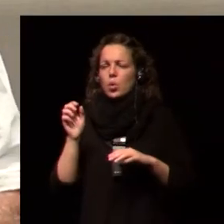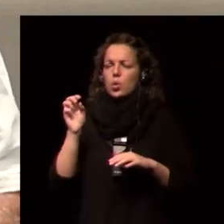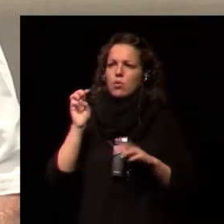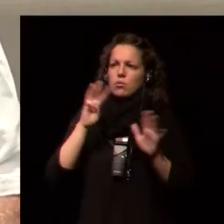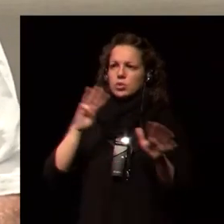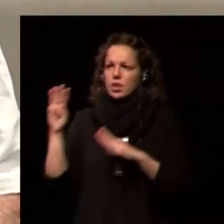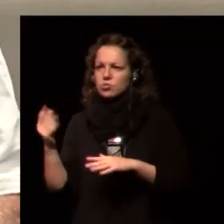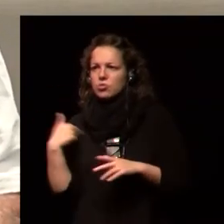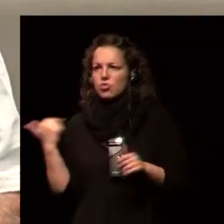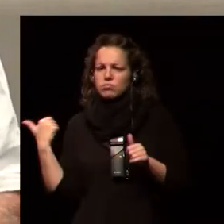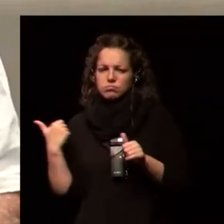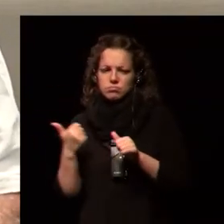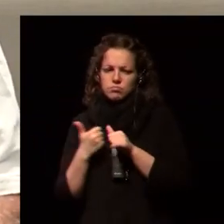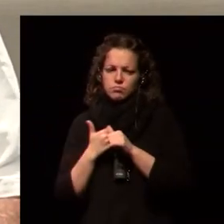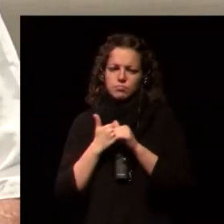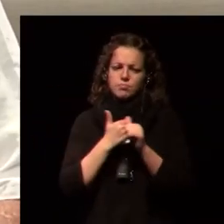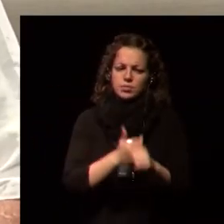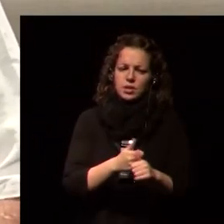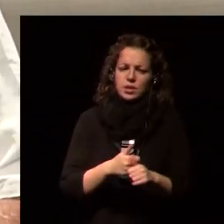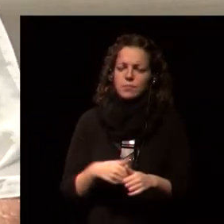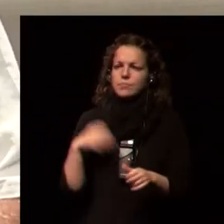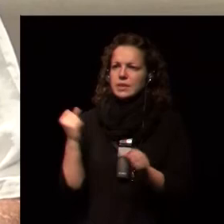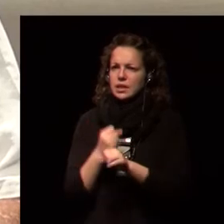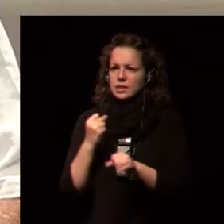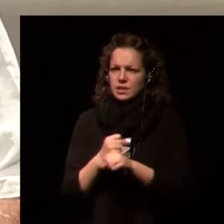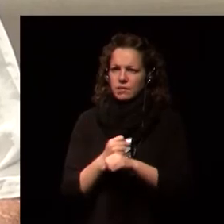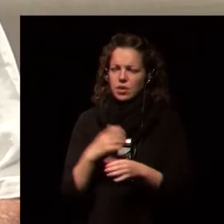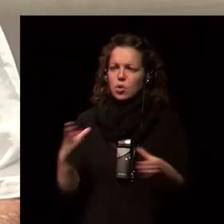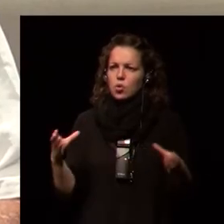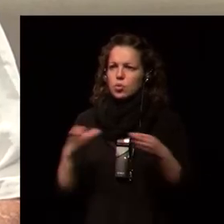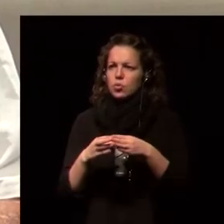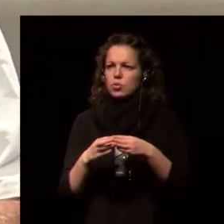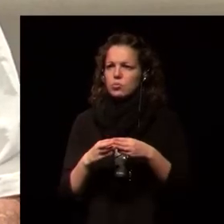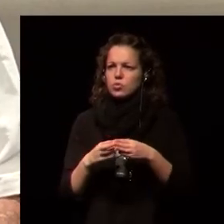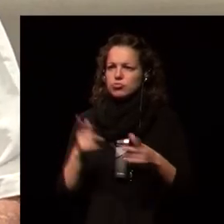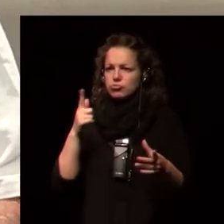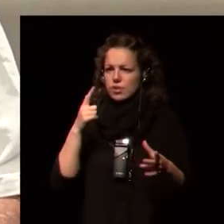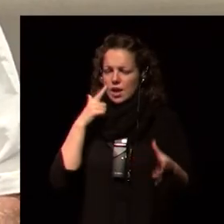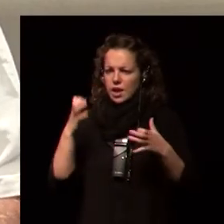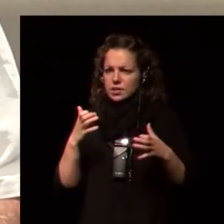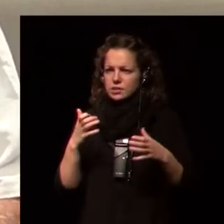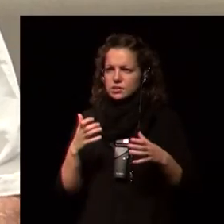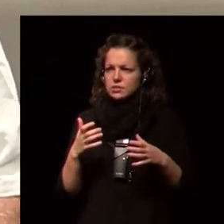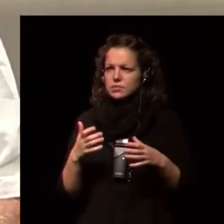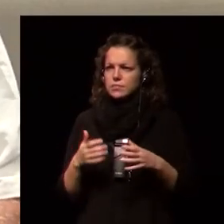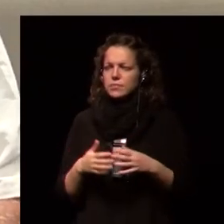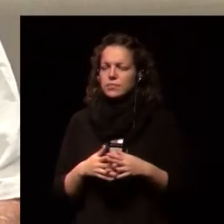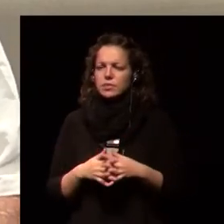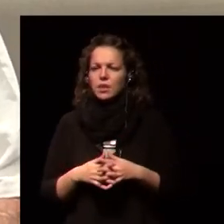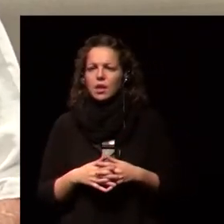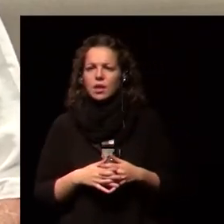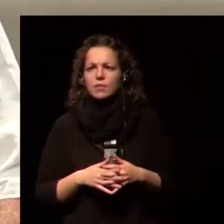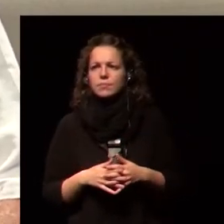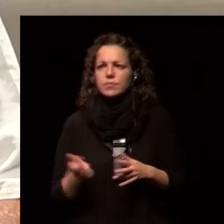un seguimiento del trabajo de grupos artísticos antidictatoriales en